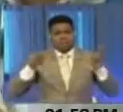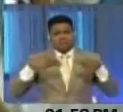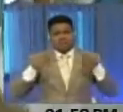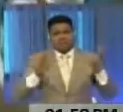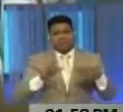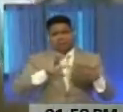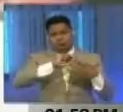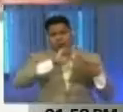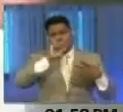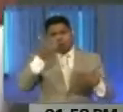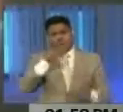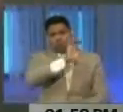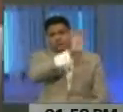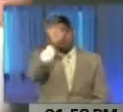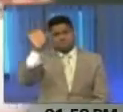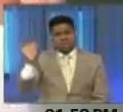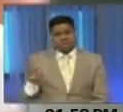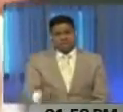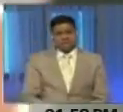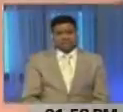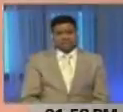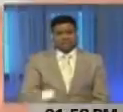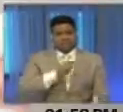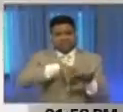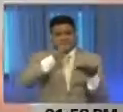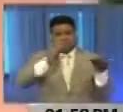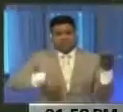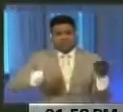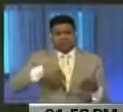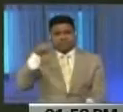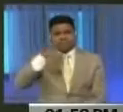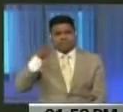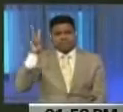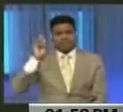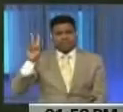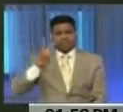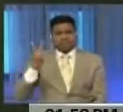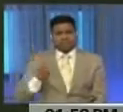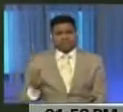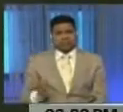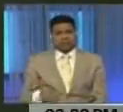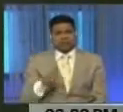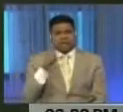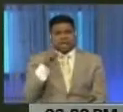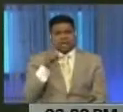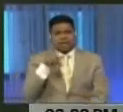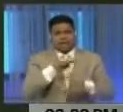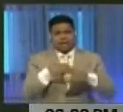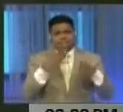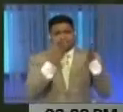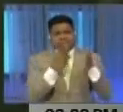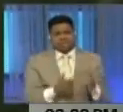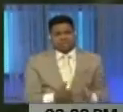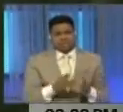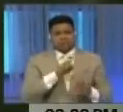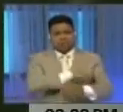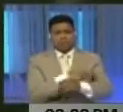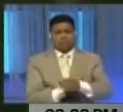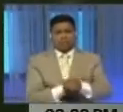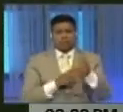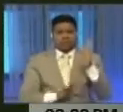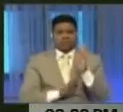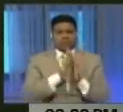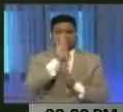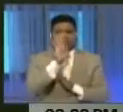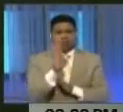otros. Por la República Bolivariana de Venezuela, el ciudadano Roberto Mirabal, ministro del Poder Popular para el Desarrollo